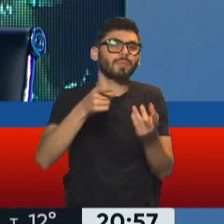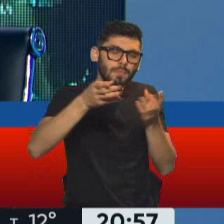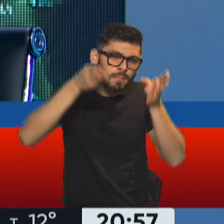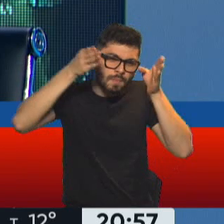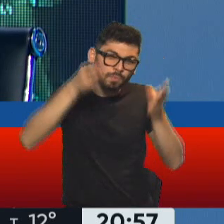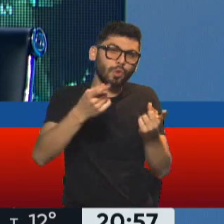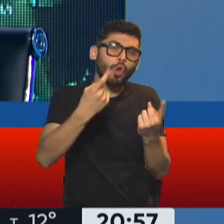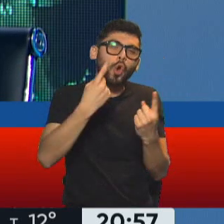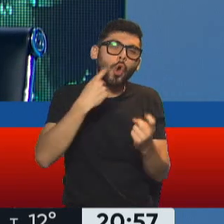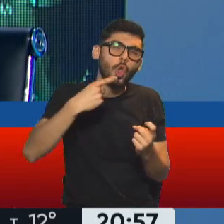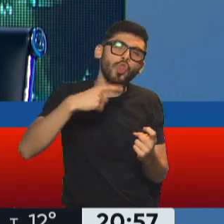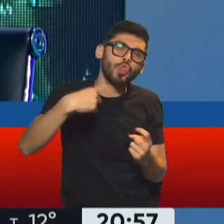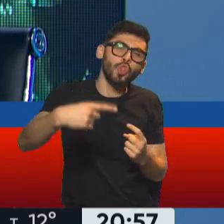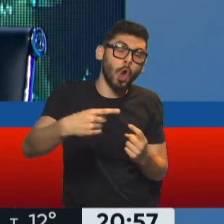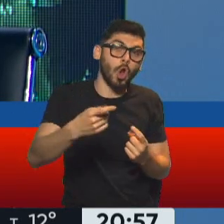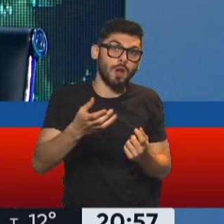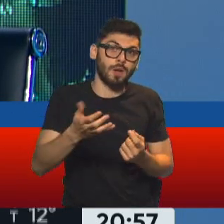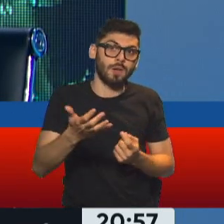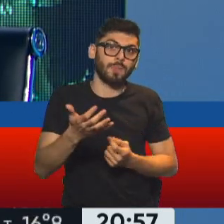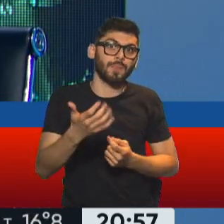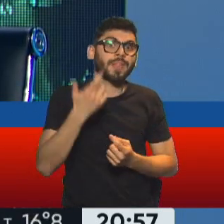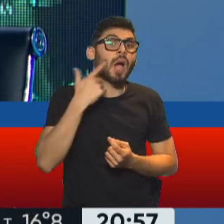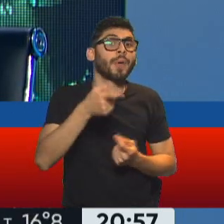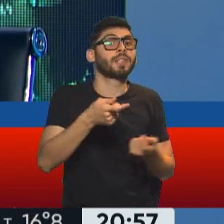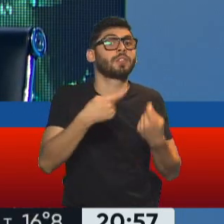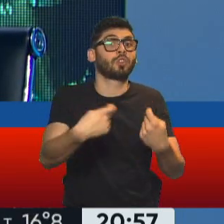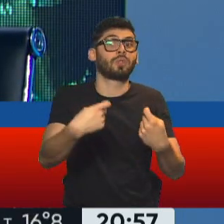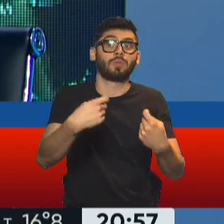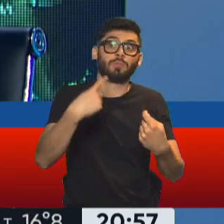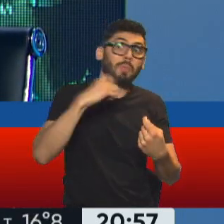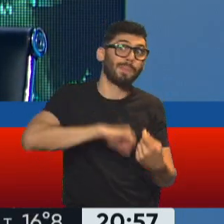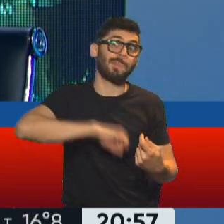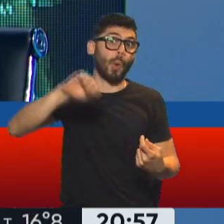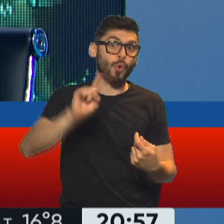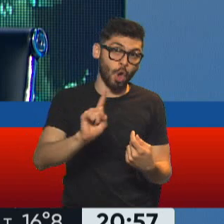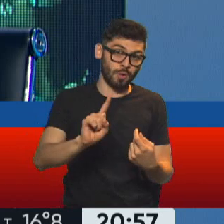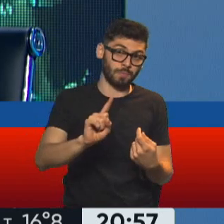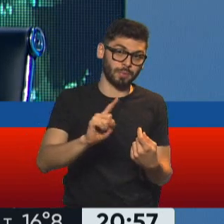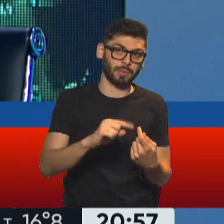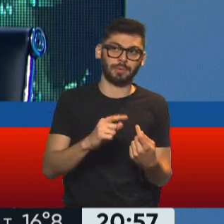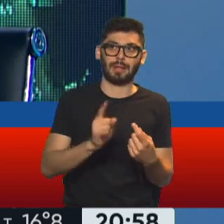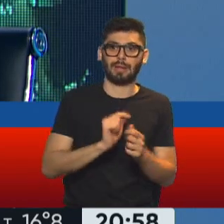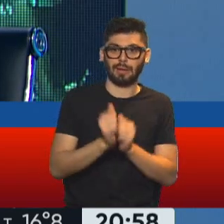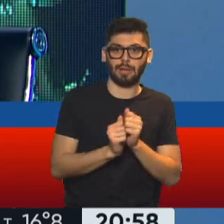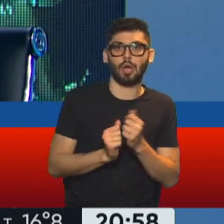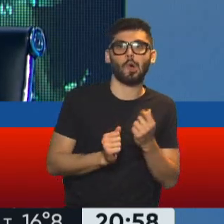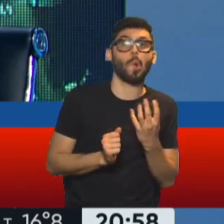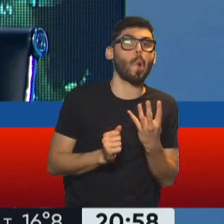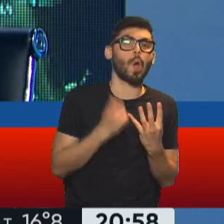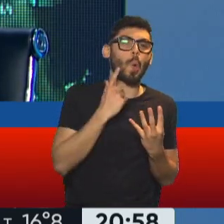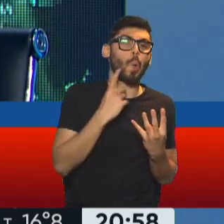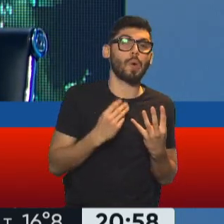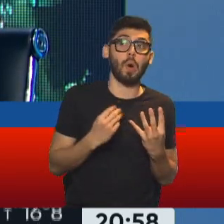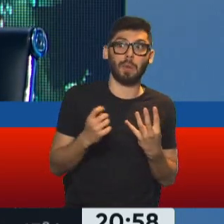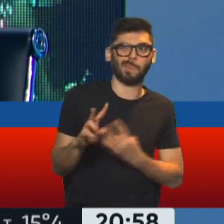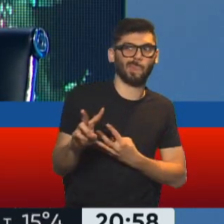y un monitoreo para que realmente esos costos no se disparen y no sean 4 vivos los que se queden con la